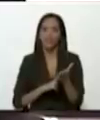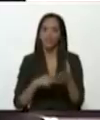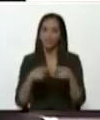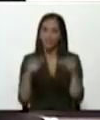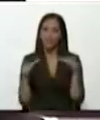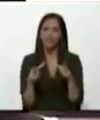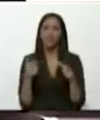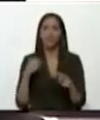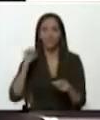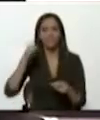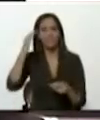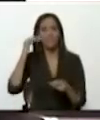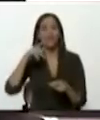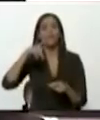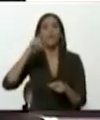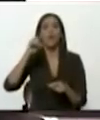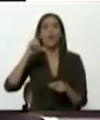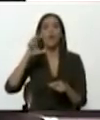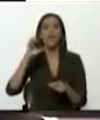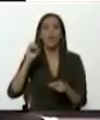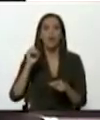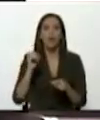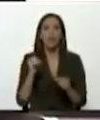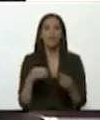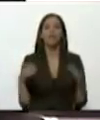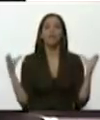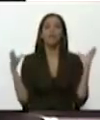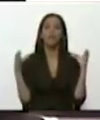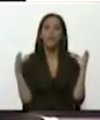lo que yo sí sé es que Patricia Poleo es una agencia de extorsión.